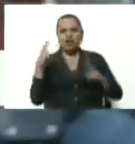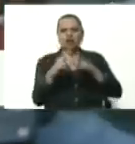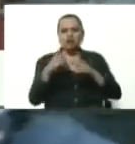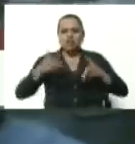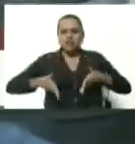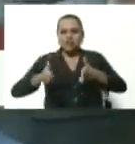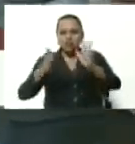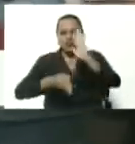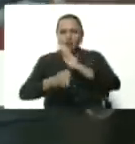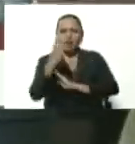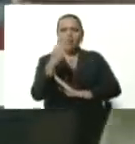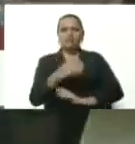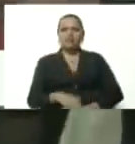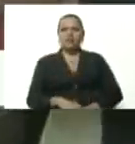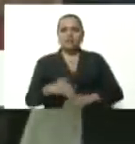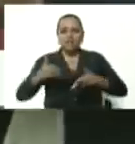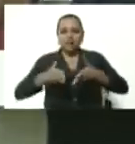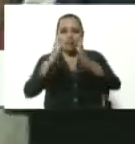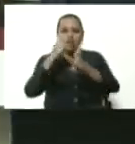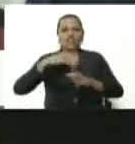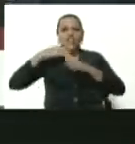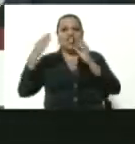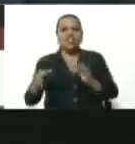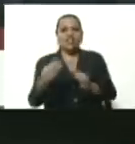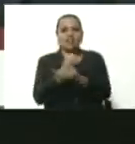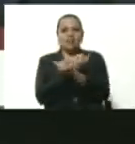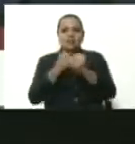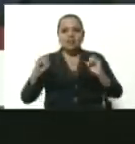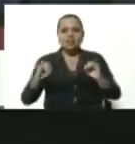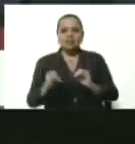vamos. El camino de la verdadera independencia.